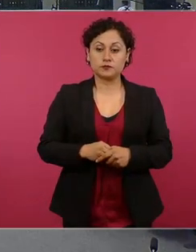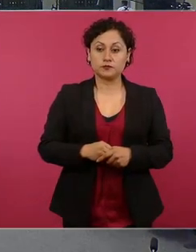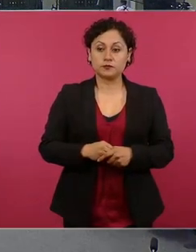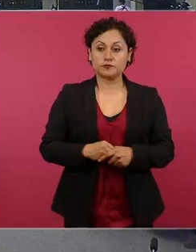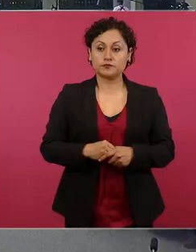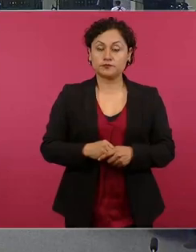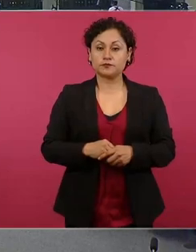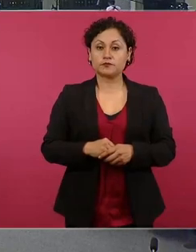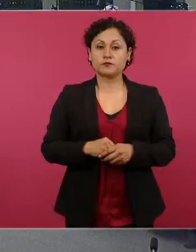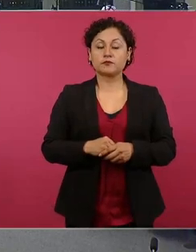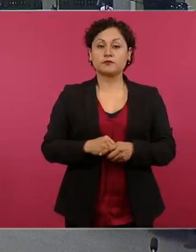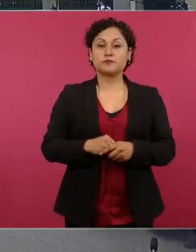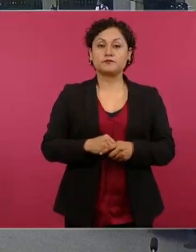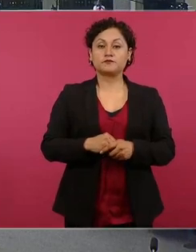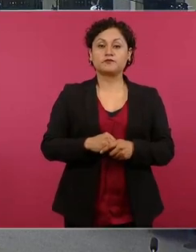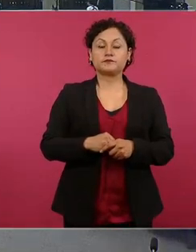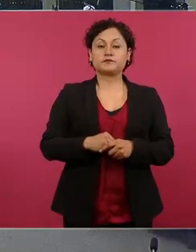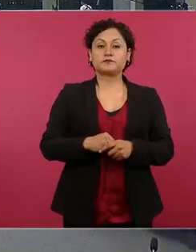los